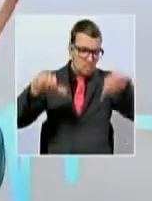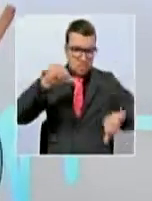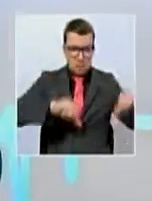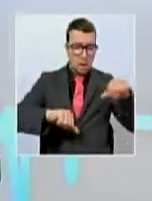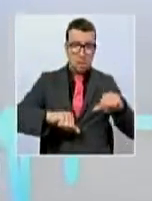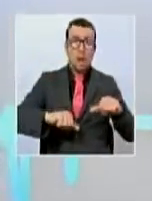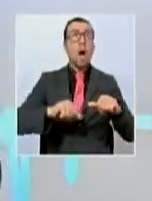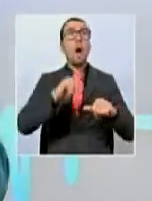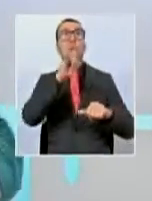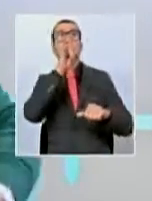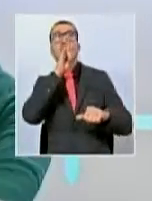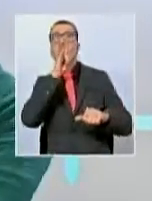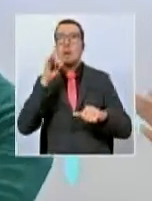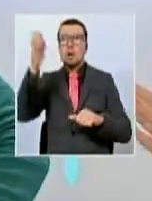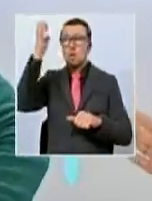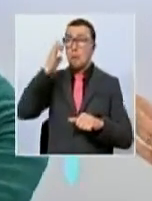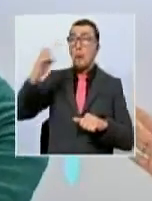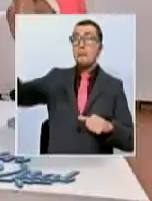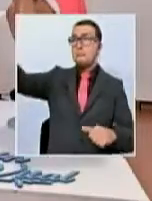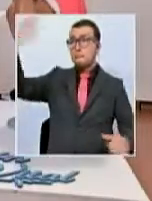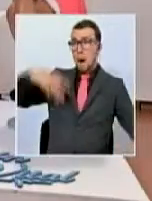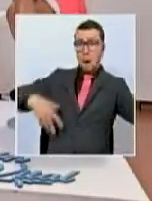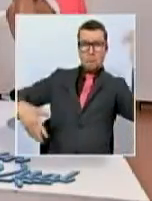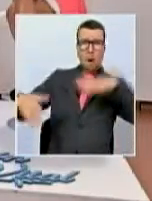¿qué? ¿Por qué es del extranjero? Bueno, pero